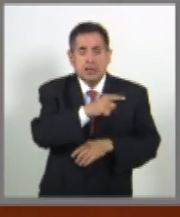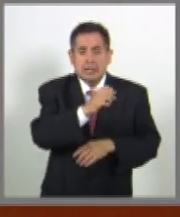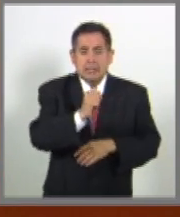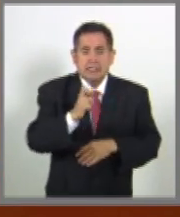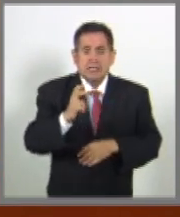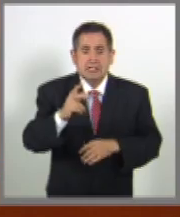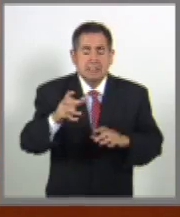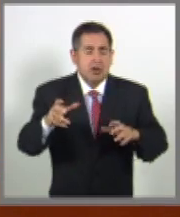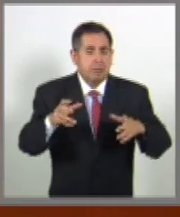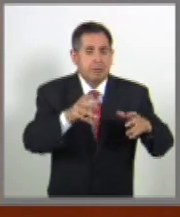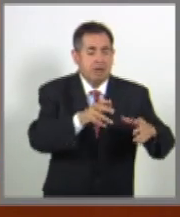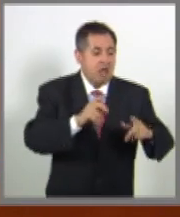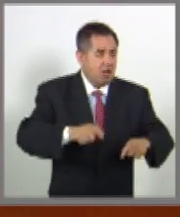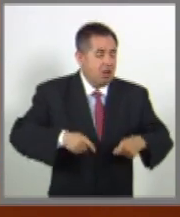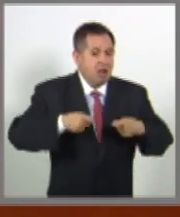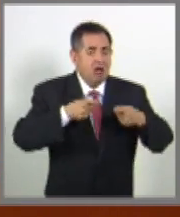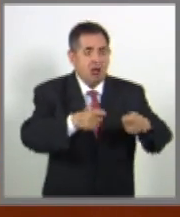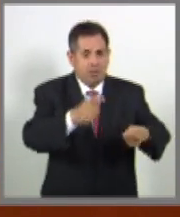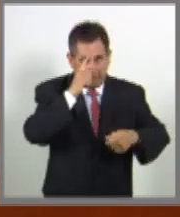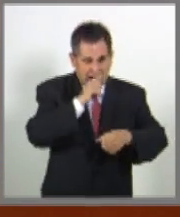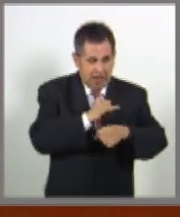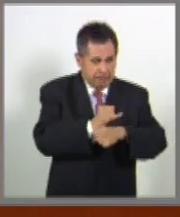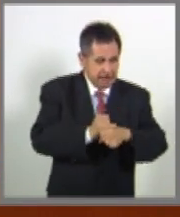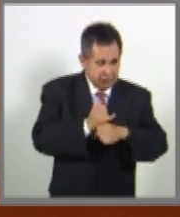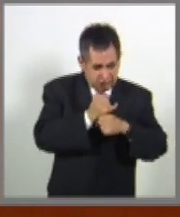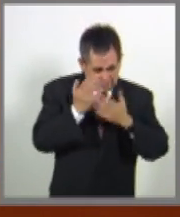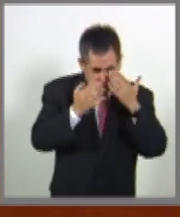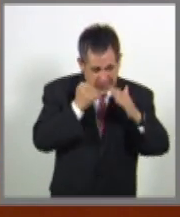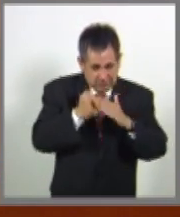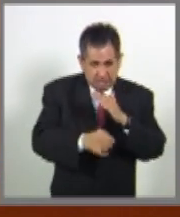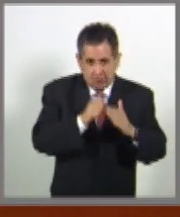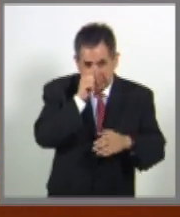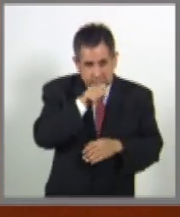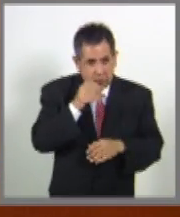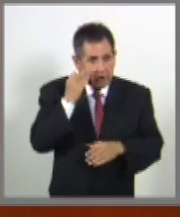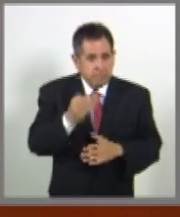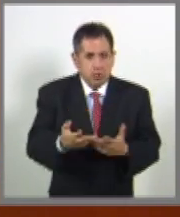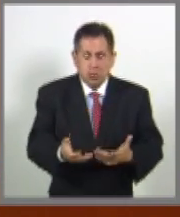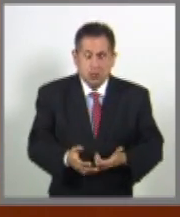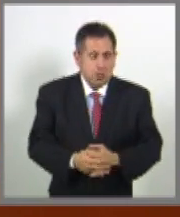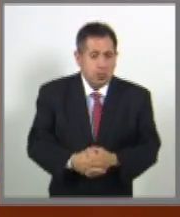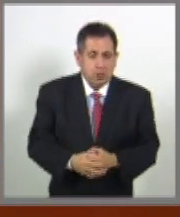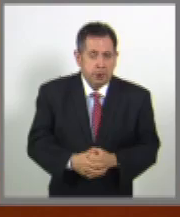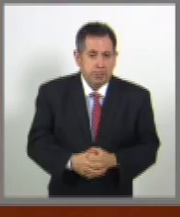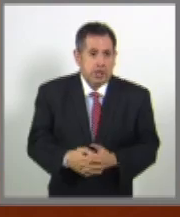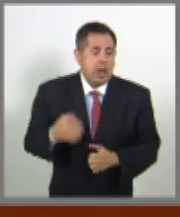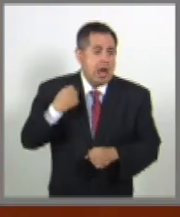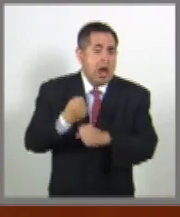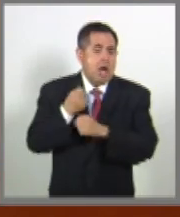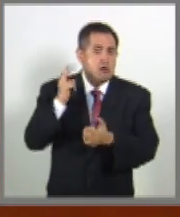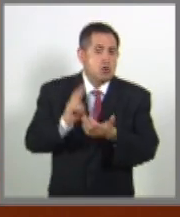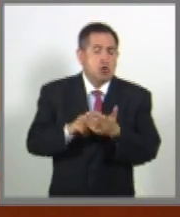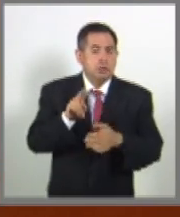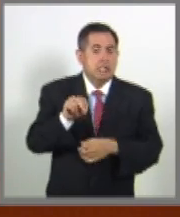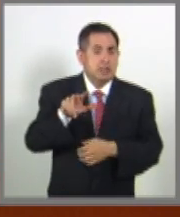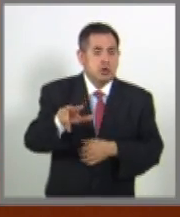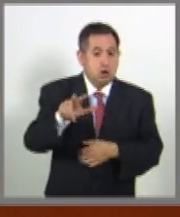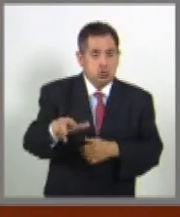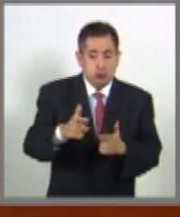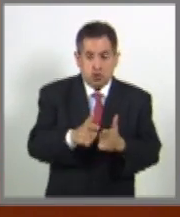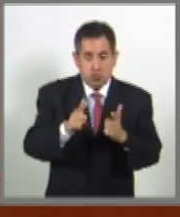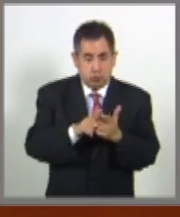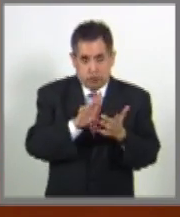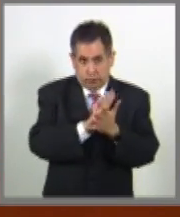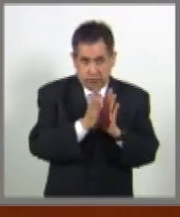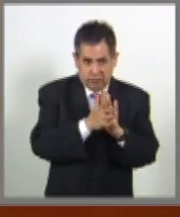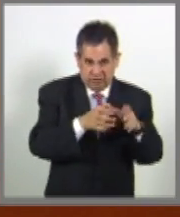Pública destinó a investigación científica en el mismo lapso. En lo que va del 2018, los grupos